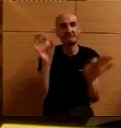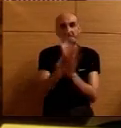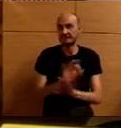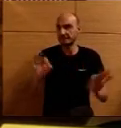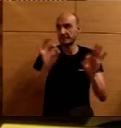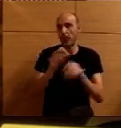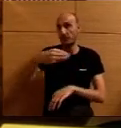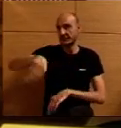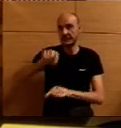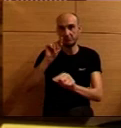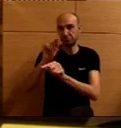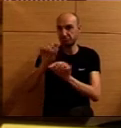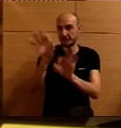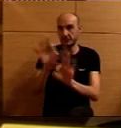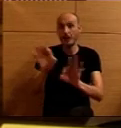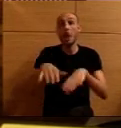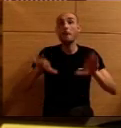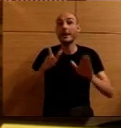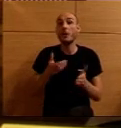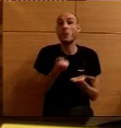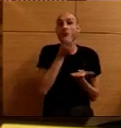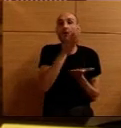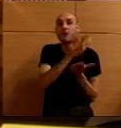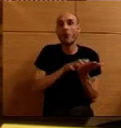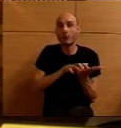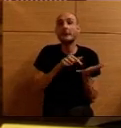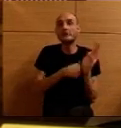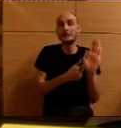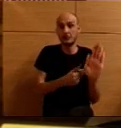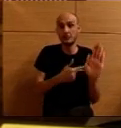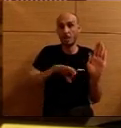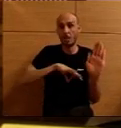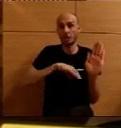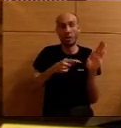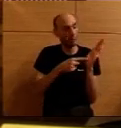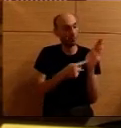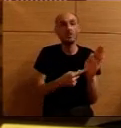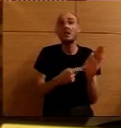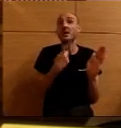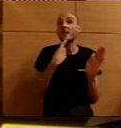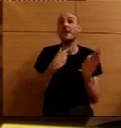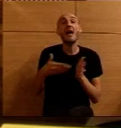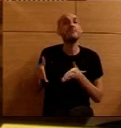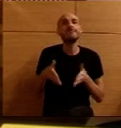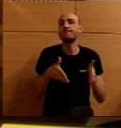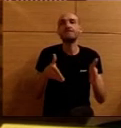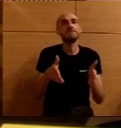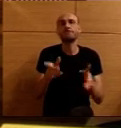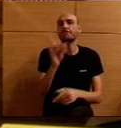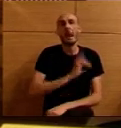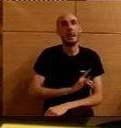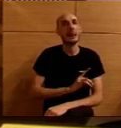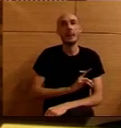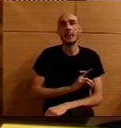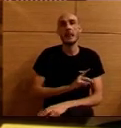índole. Pero ya han habido informes internos de la casa que han dicho que no caminen per bon sentit